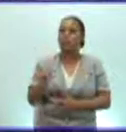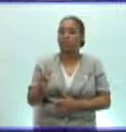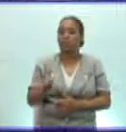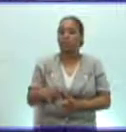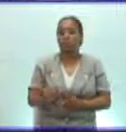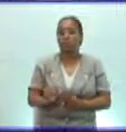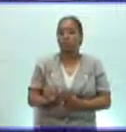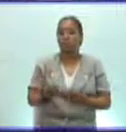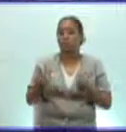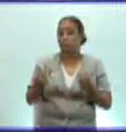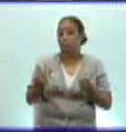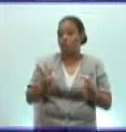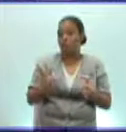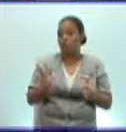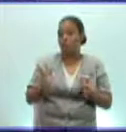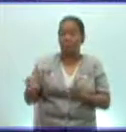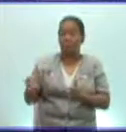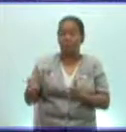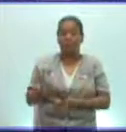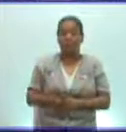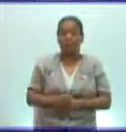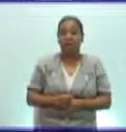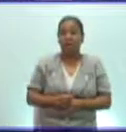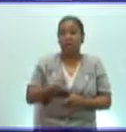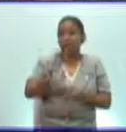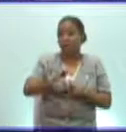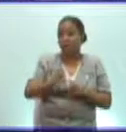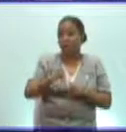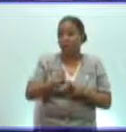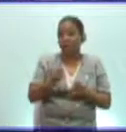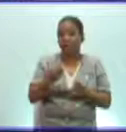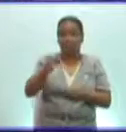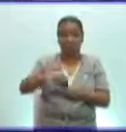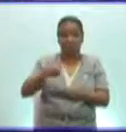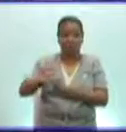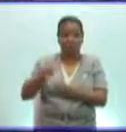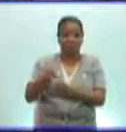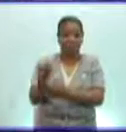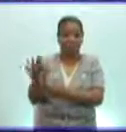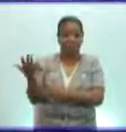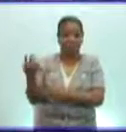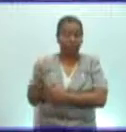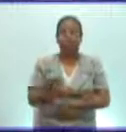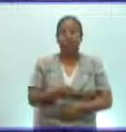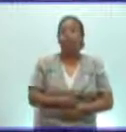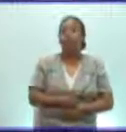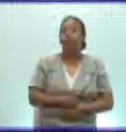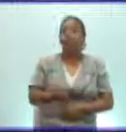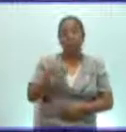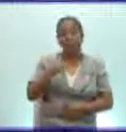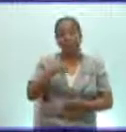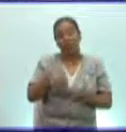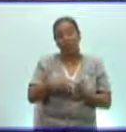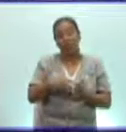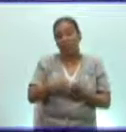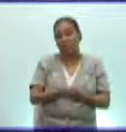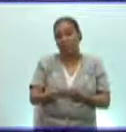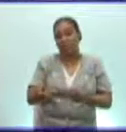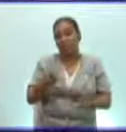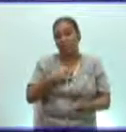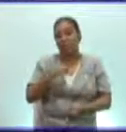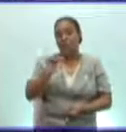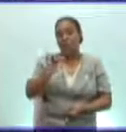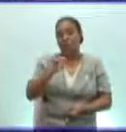mayor parte de ellas podemos decir que entre el 6 y el 7 prosperan perfectamente.